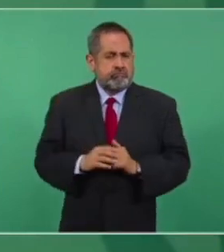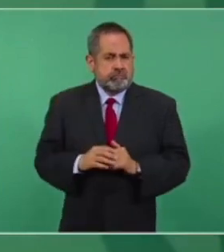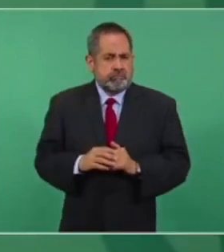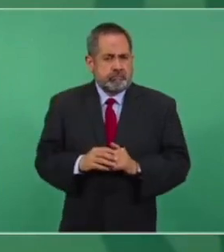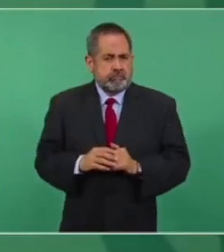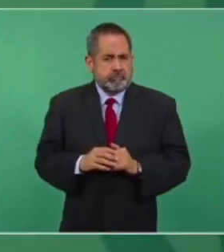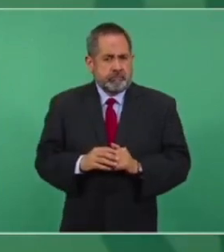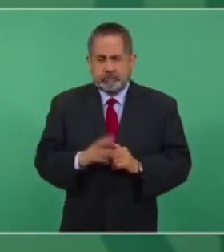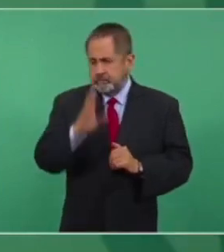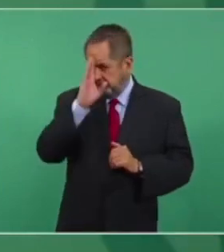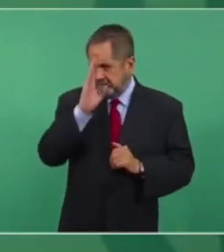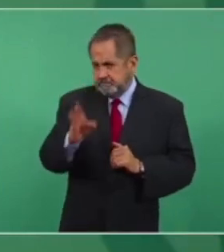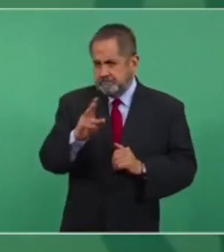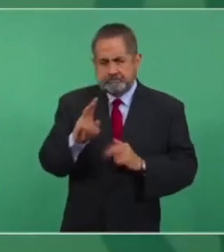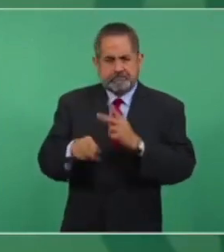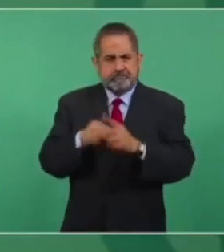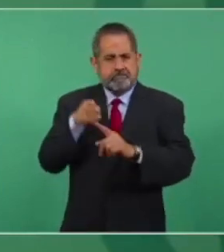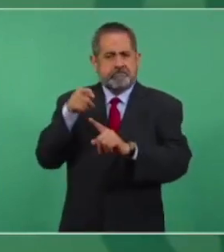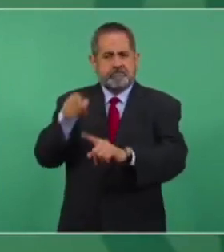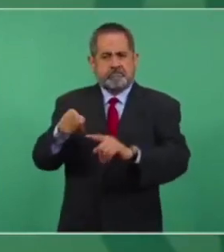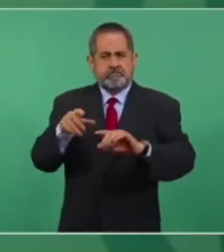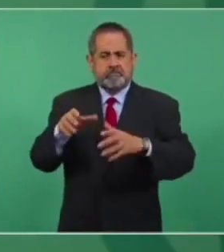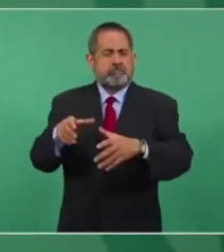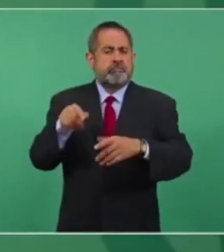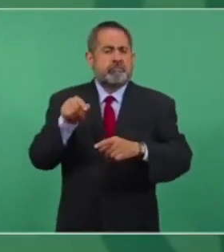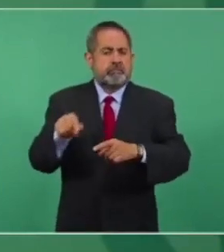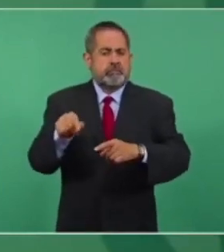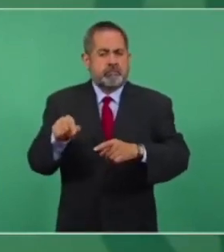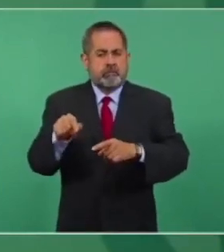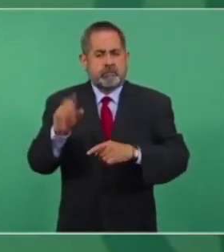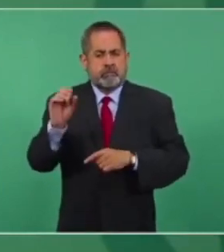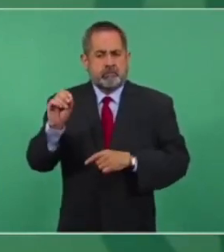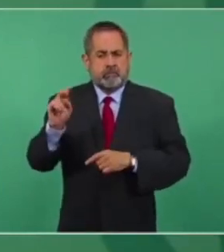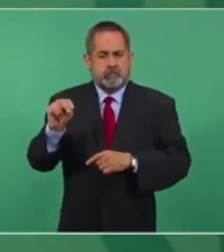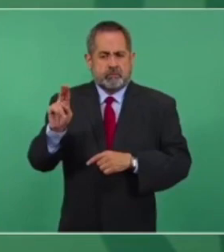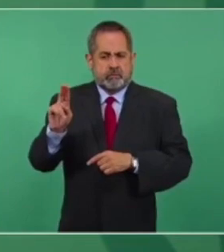porque vamos a la ONU,